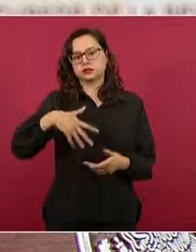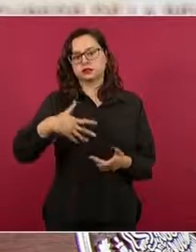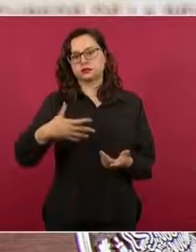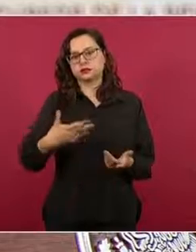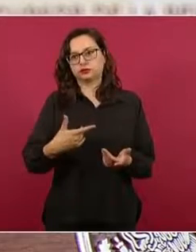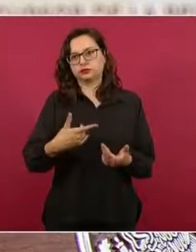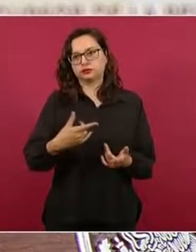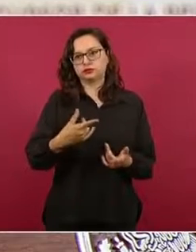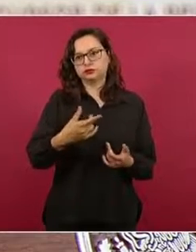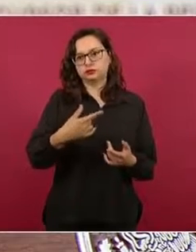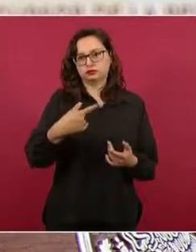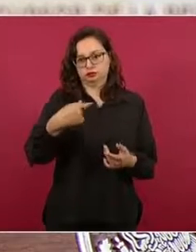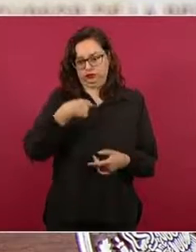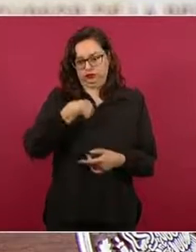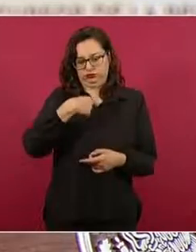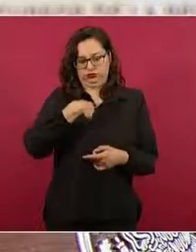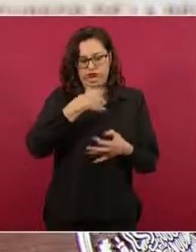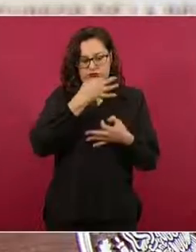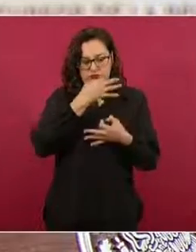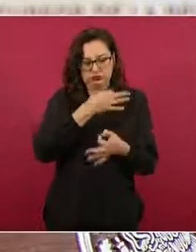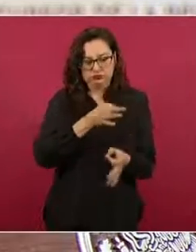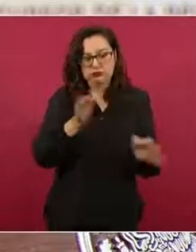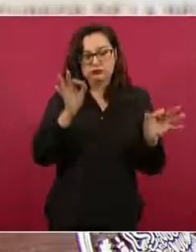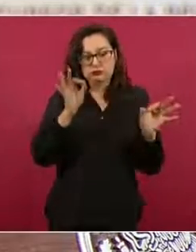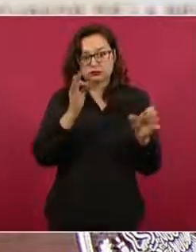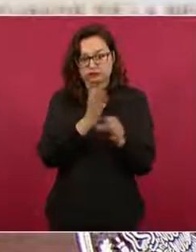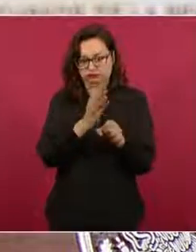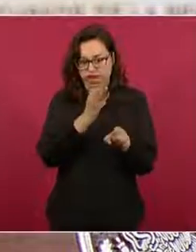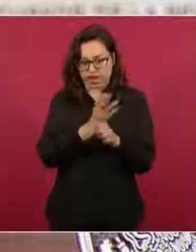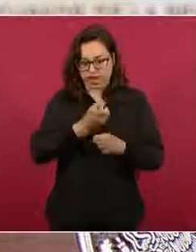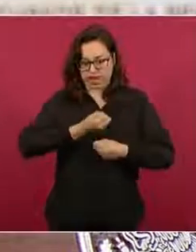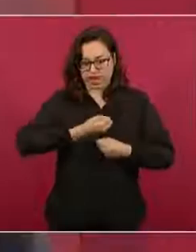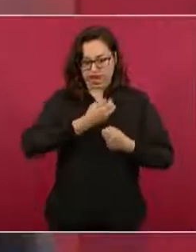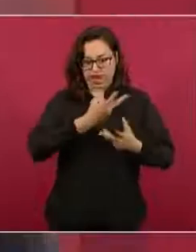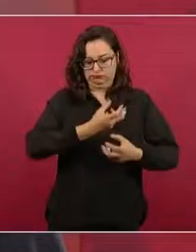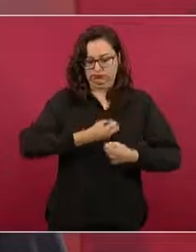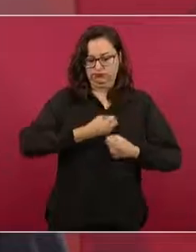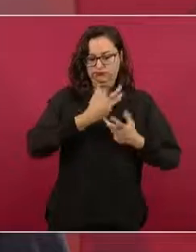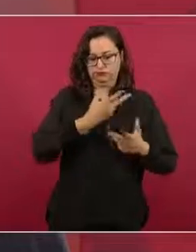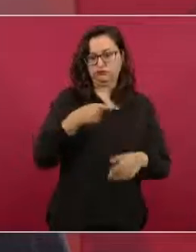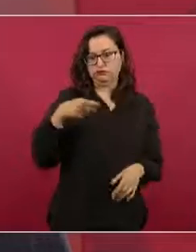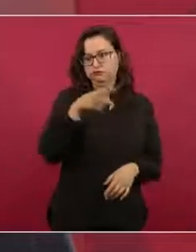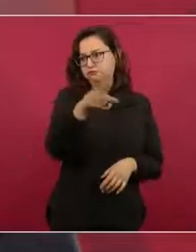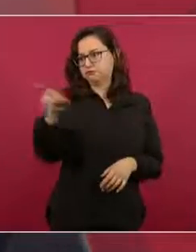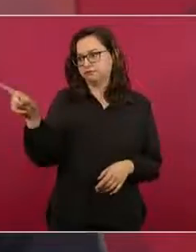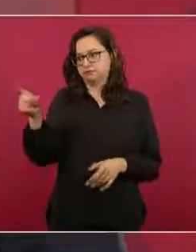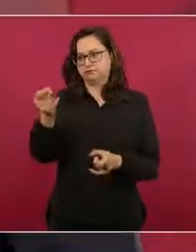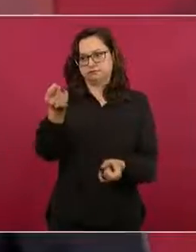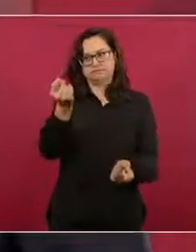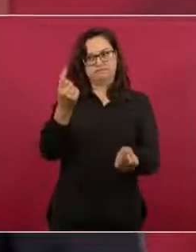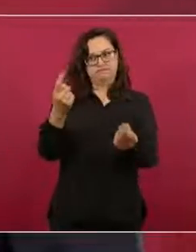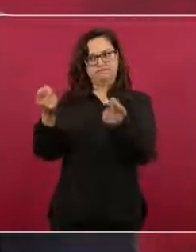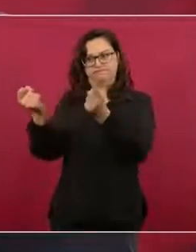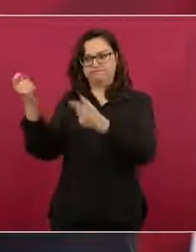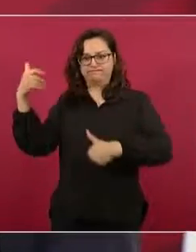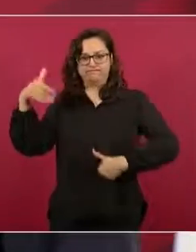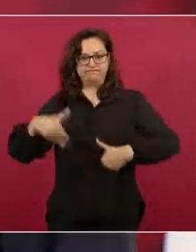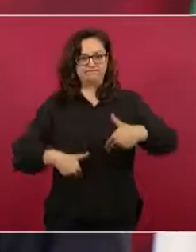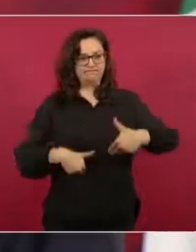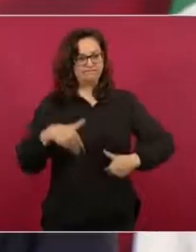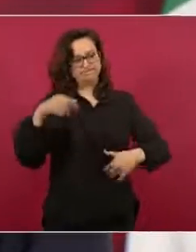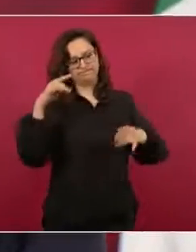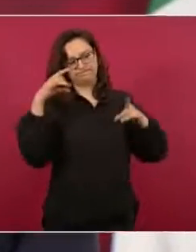algunos el que yo exprese lo que estoy planteando, pero